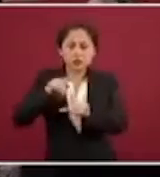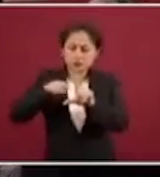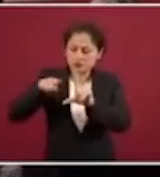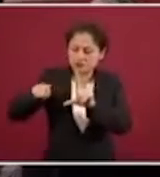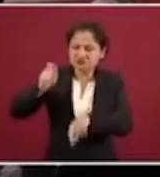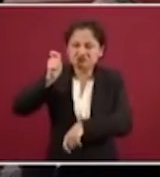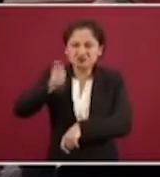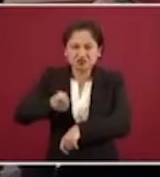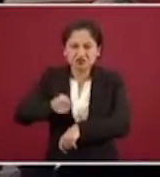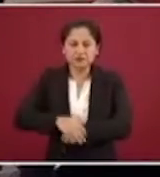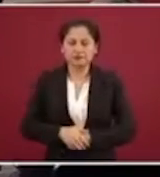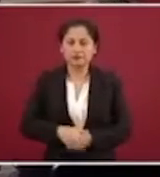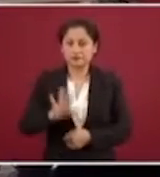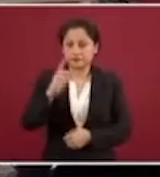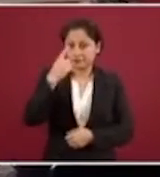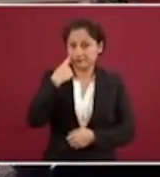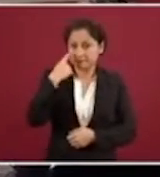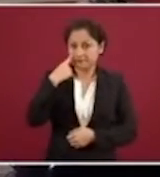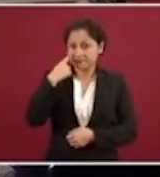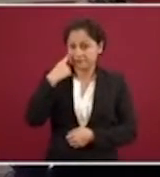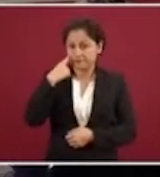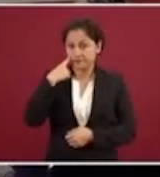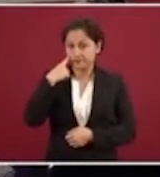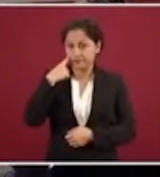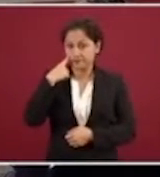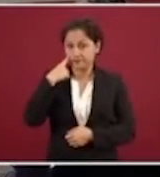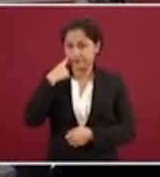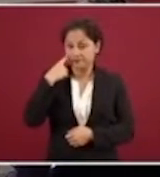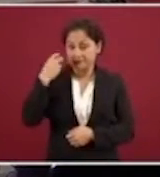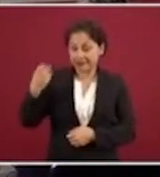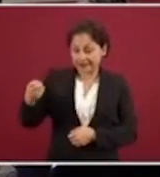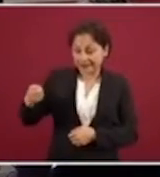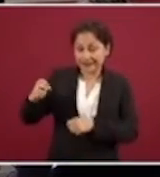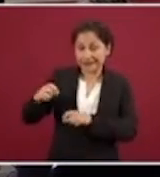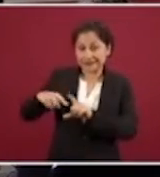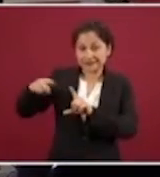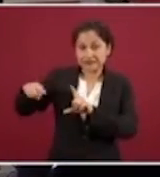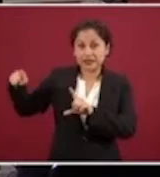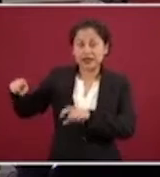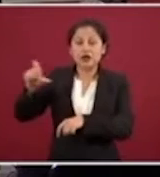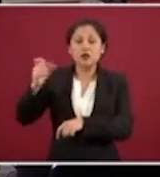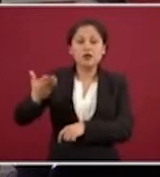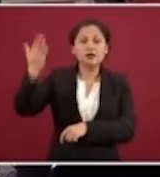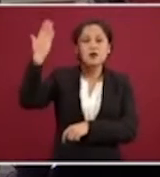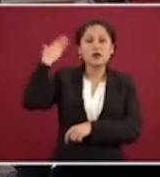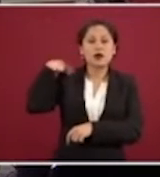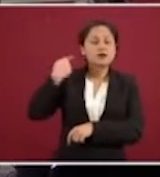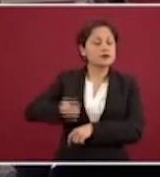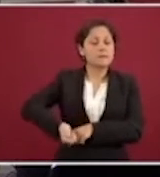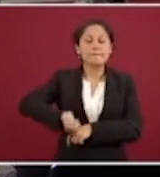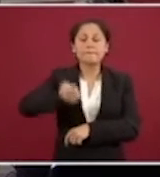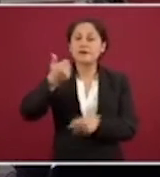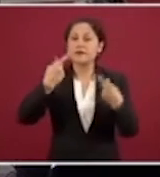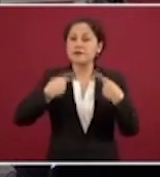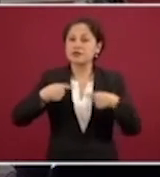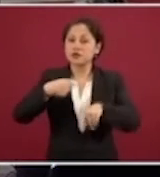esta gráfica es a partir del primer caso detectado del cob y del 29 de febrero a como había sido el